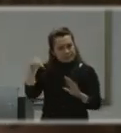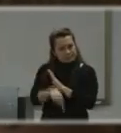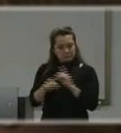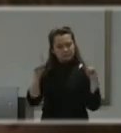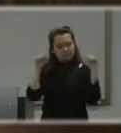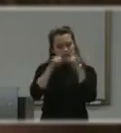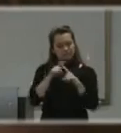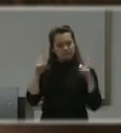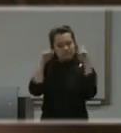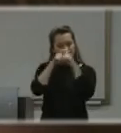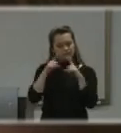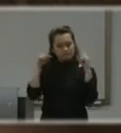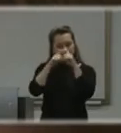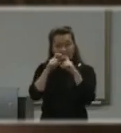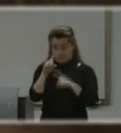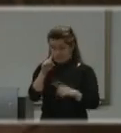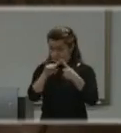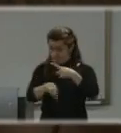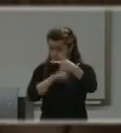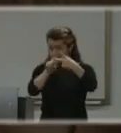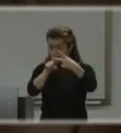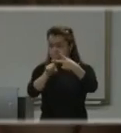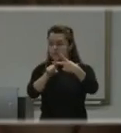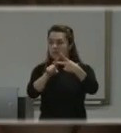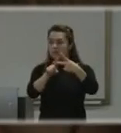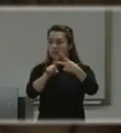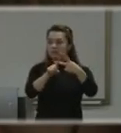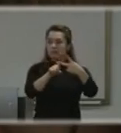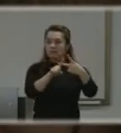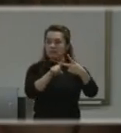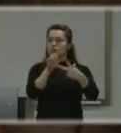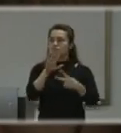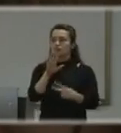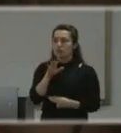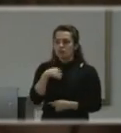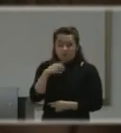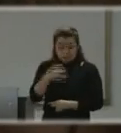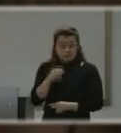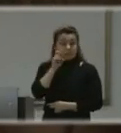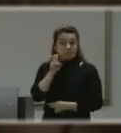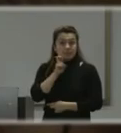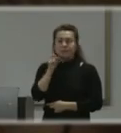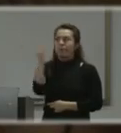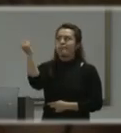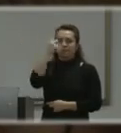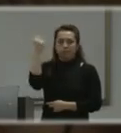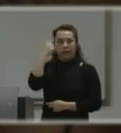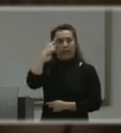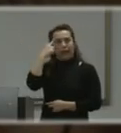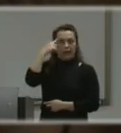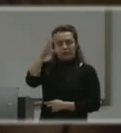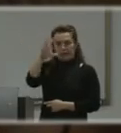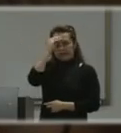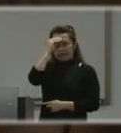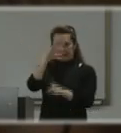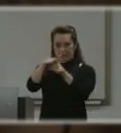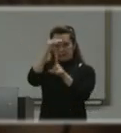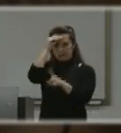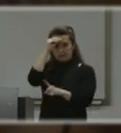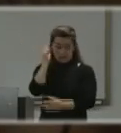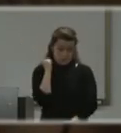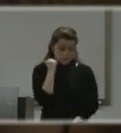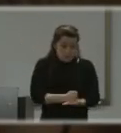reflexión hacia allá. Y además, otra cosa, que el ejercicio de la sexualidad como el estereotipo que hay, tampoco es una obligación